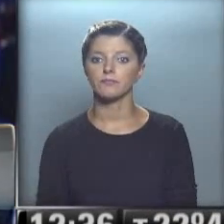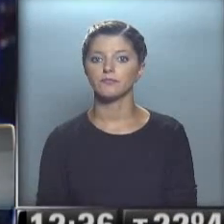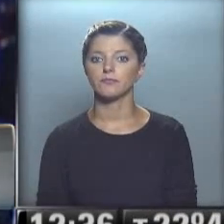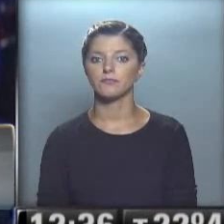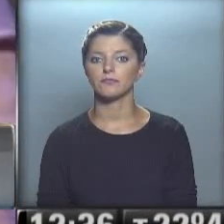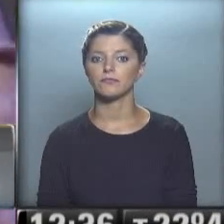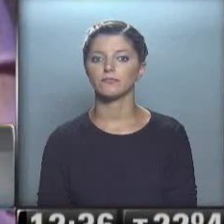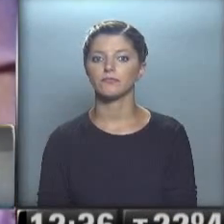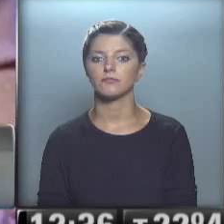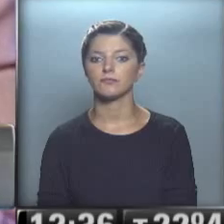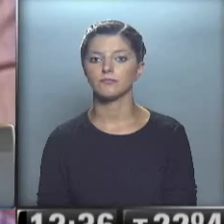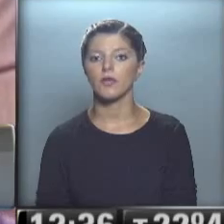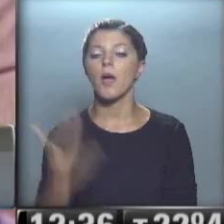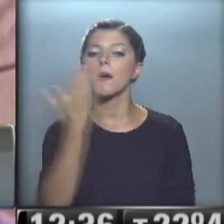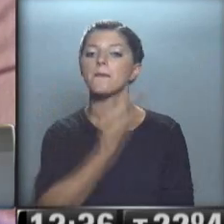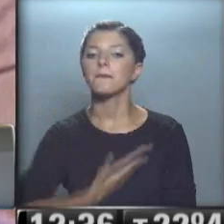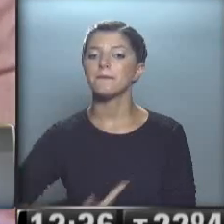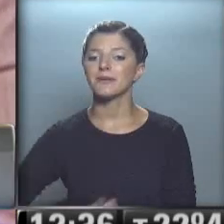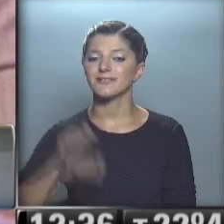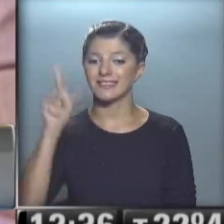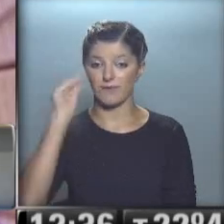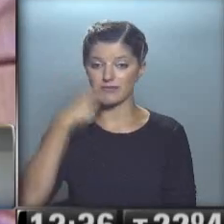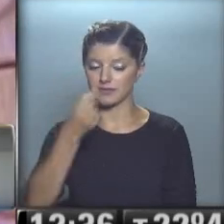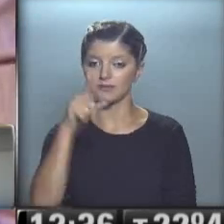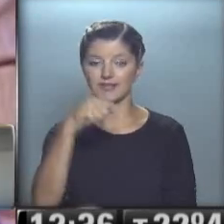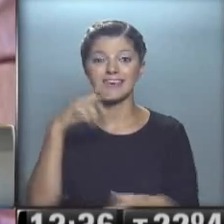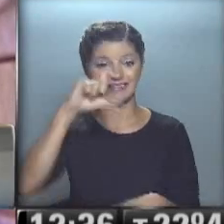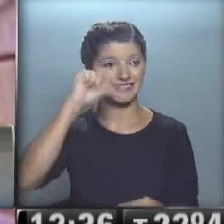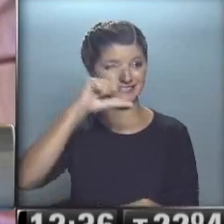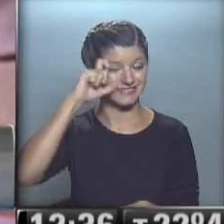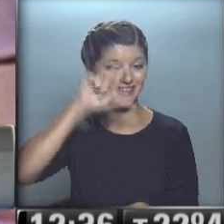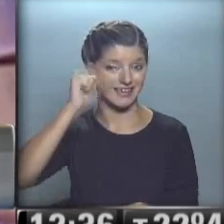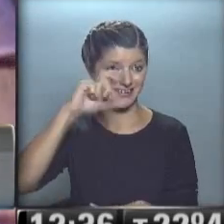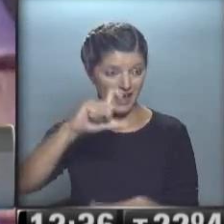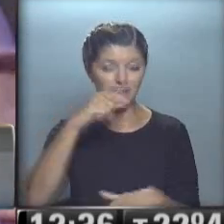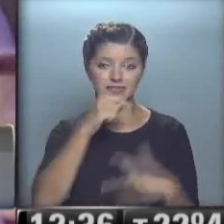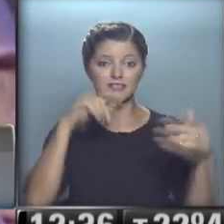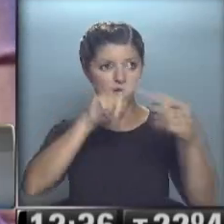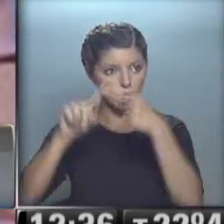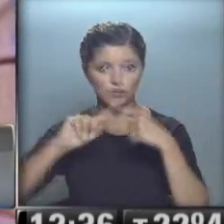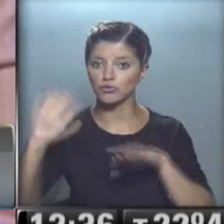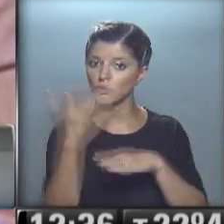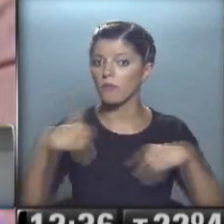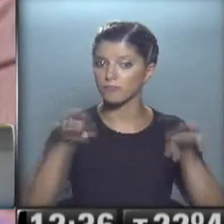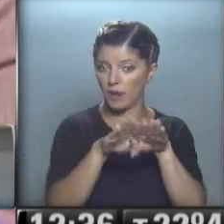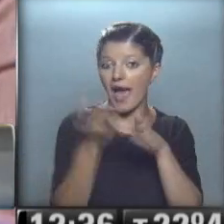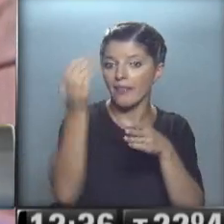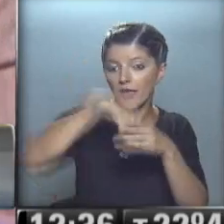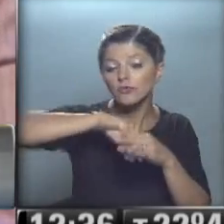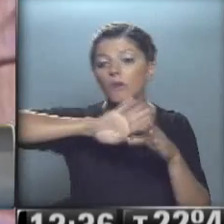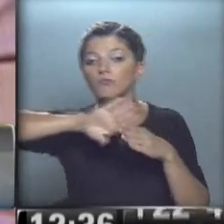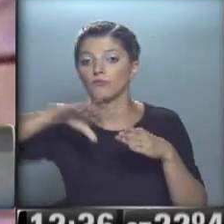argentino noide las relaciones bilaterales entre los estados yera